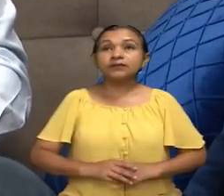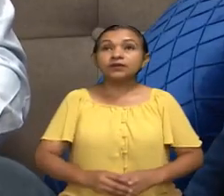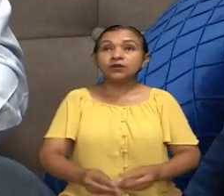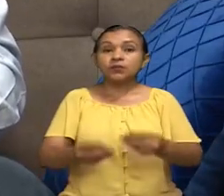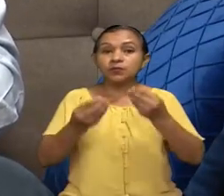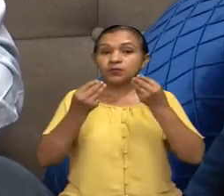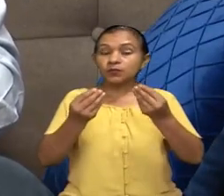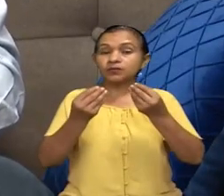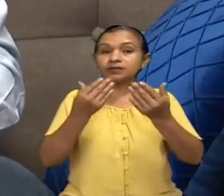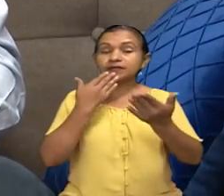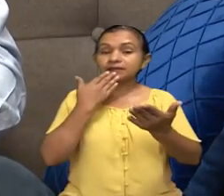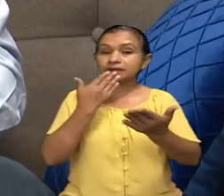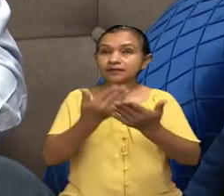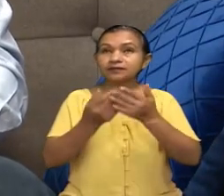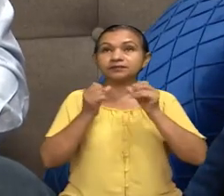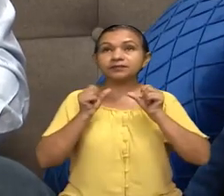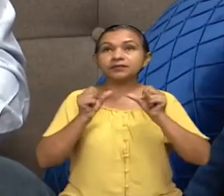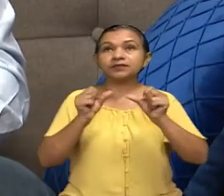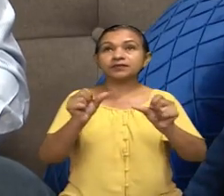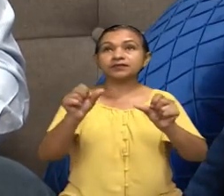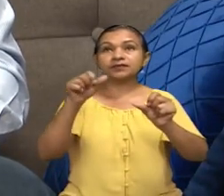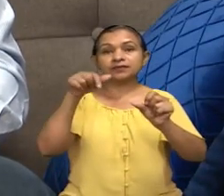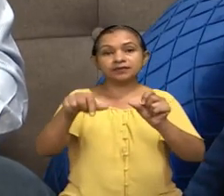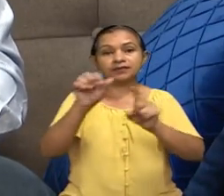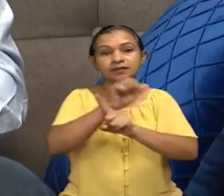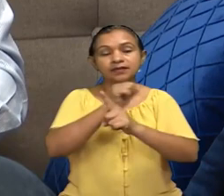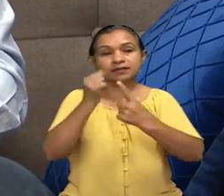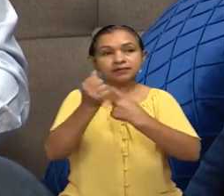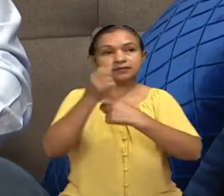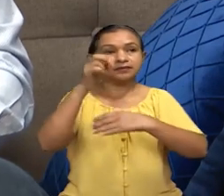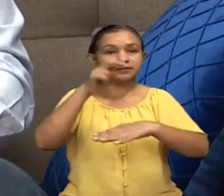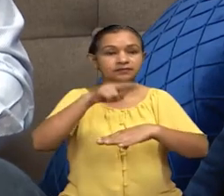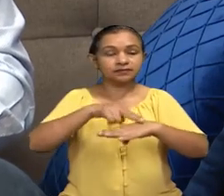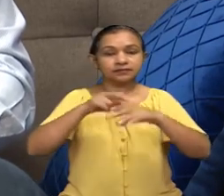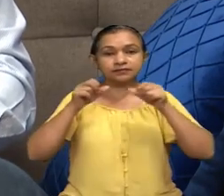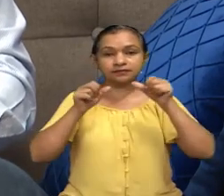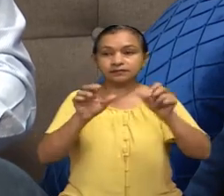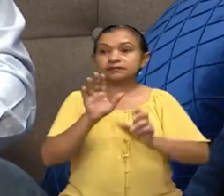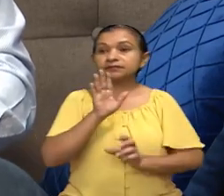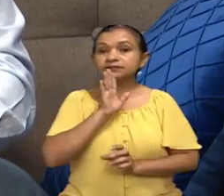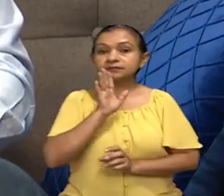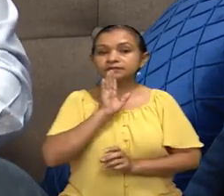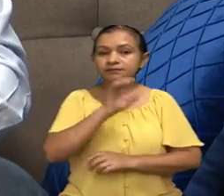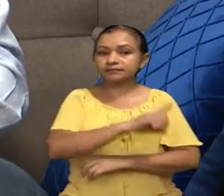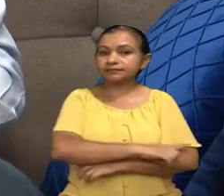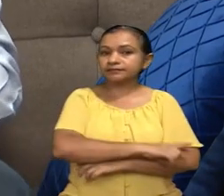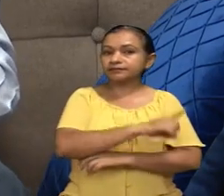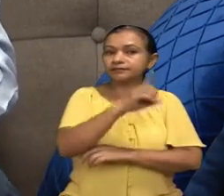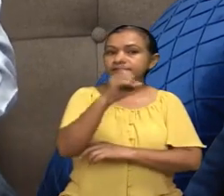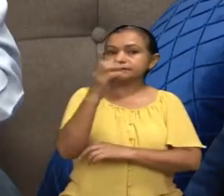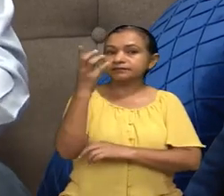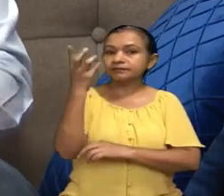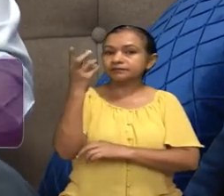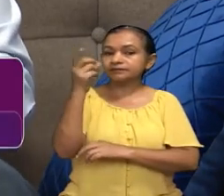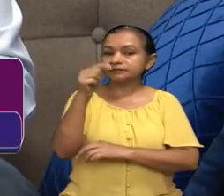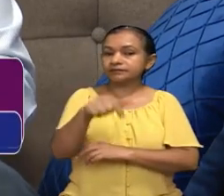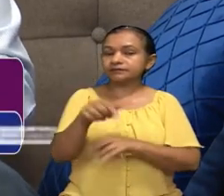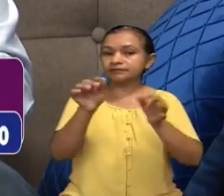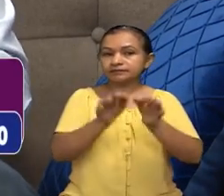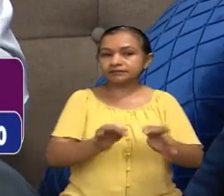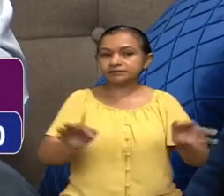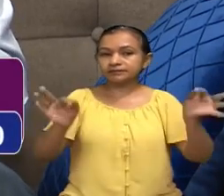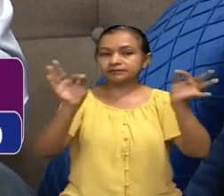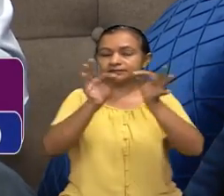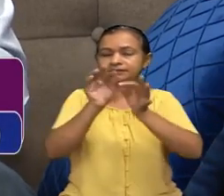muchísimas gracias por continuar en sintonía de su programa Desde el Parlamento. Continuamos nuestra conversación a propósito de hoy, una fecha muy importante para todas las